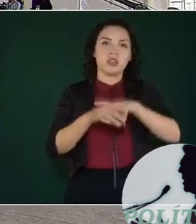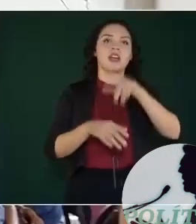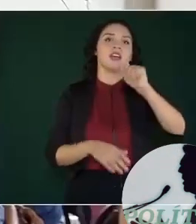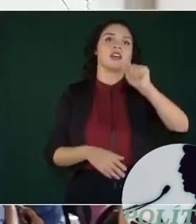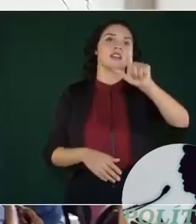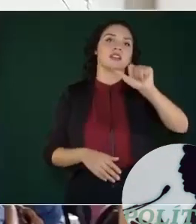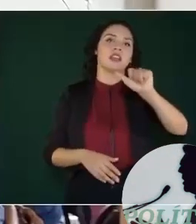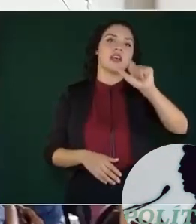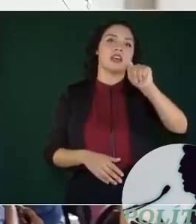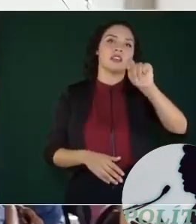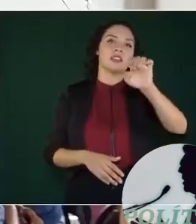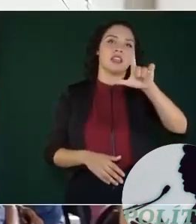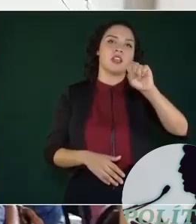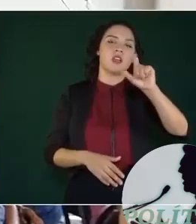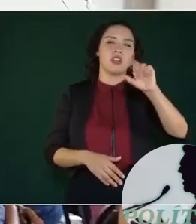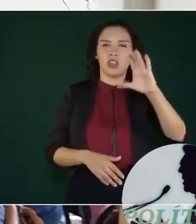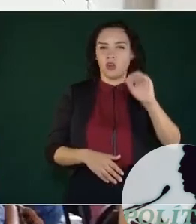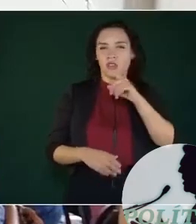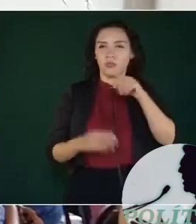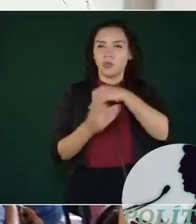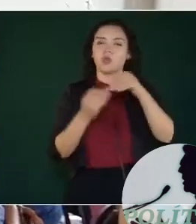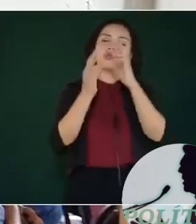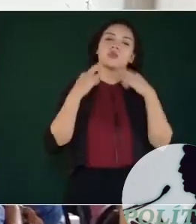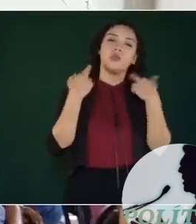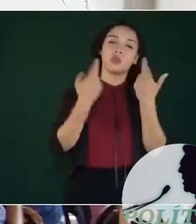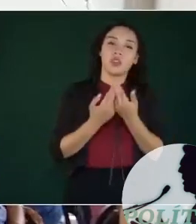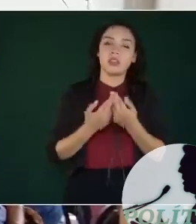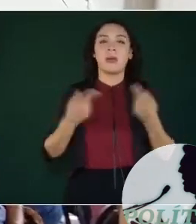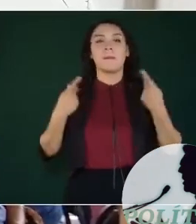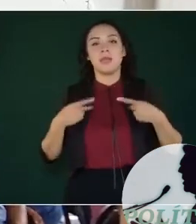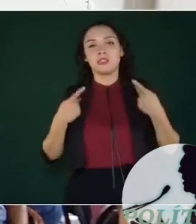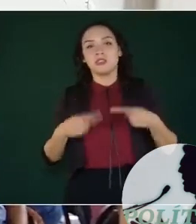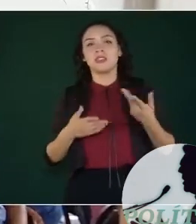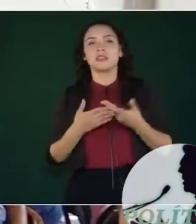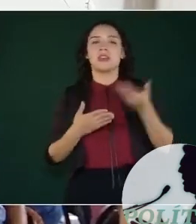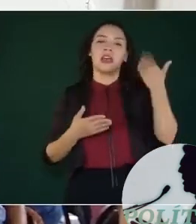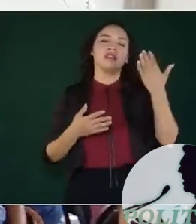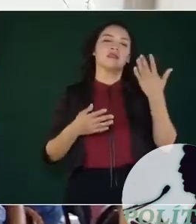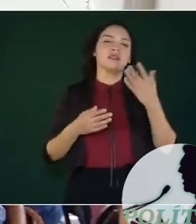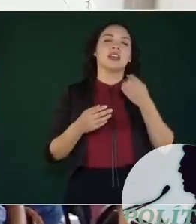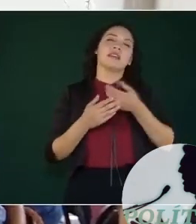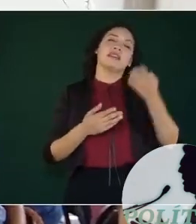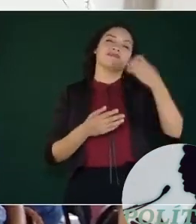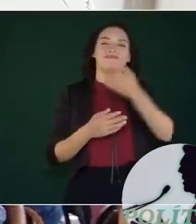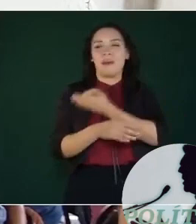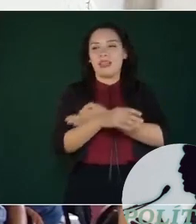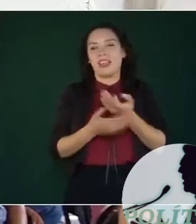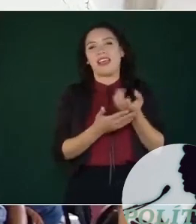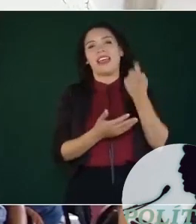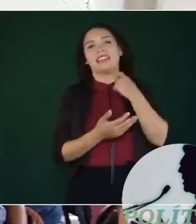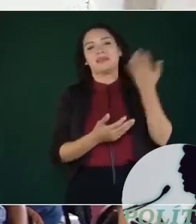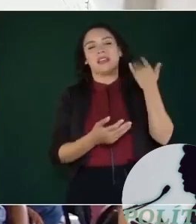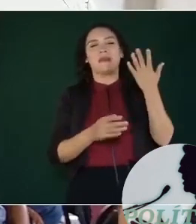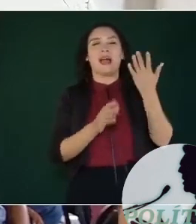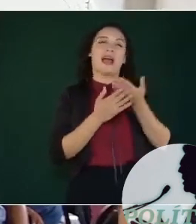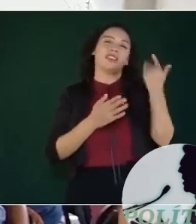sobre todo, mujeres y hombres, familiares, víctimas de desaparición, de homicidios, de la violencia en el país, que,